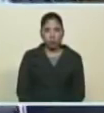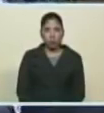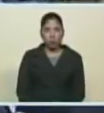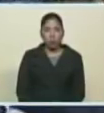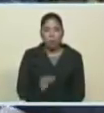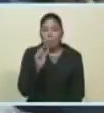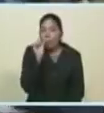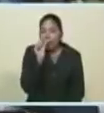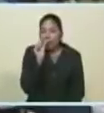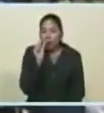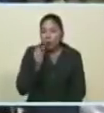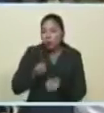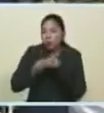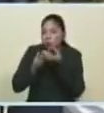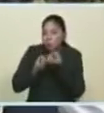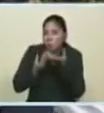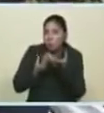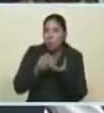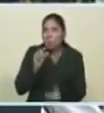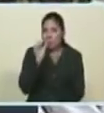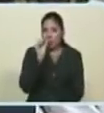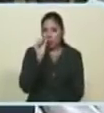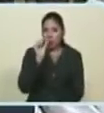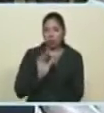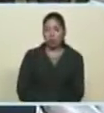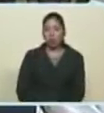Pequeño comentario que quería hacer.